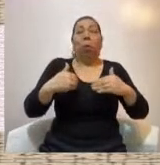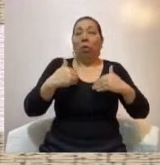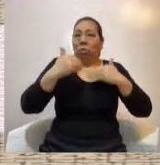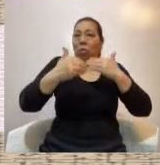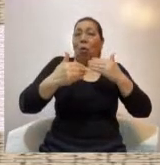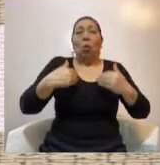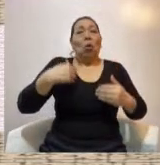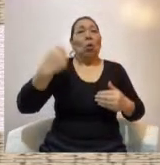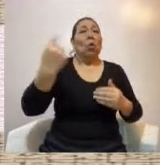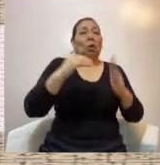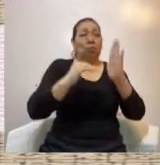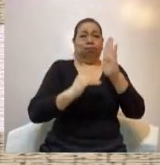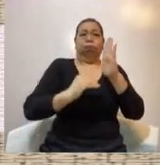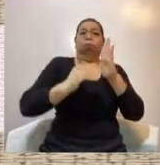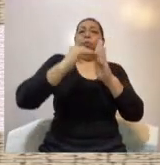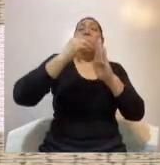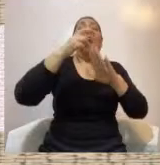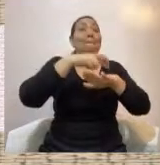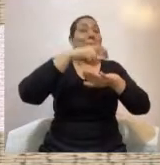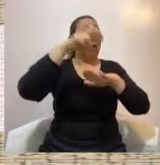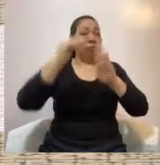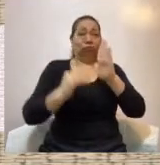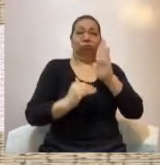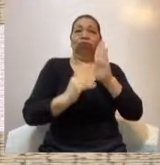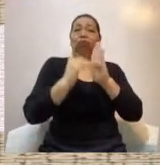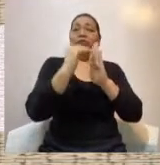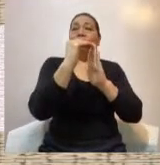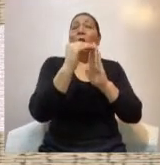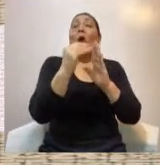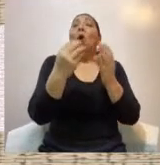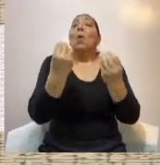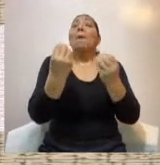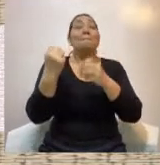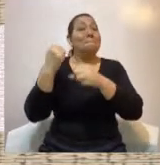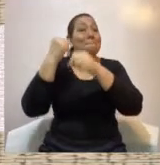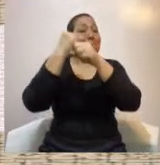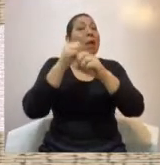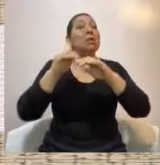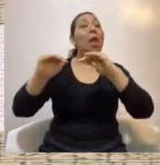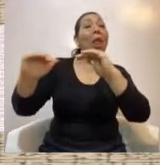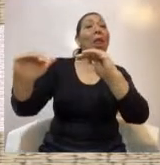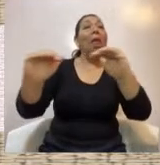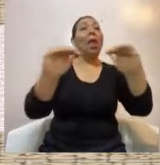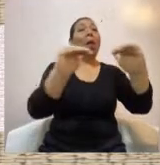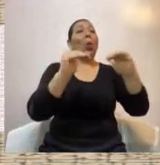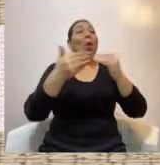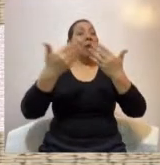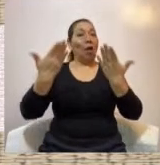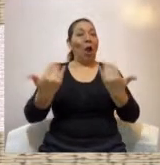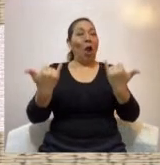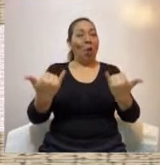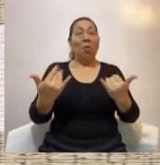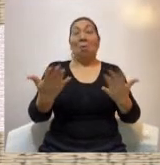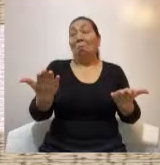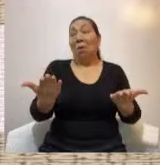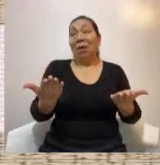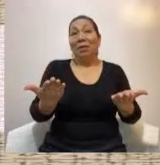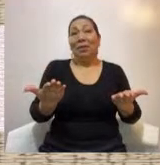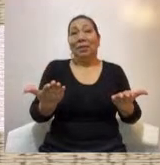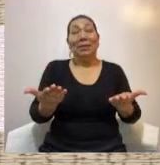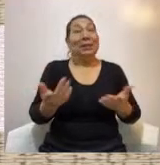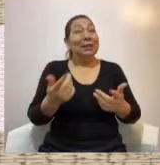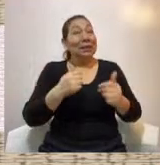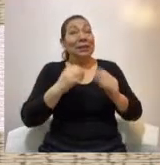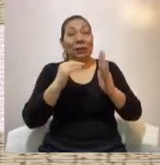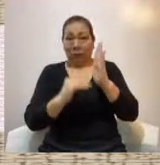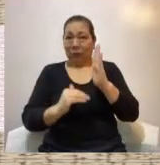a poder obtener autonomía, ¿no? Y esa autonomía las va a hacer más iguales en la realidad. Me parece que es